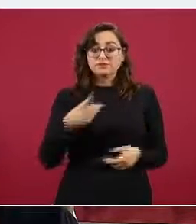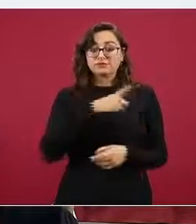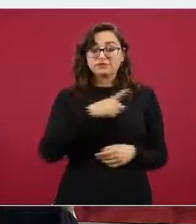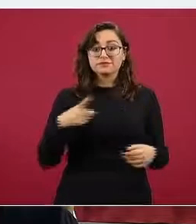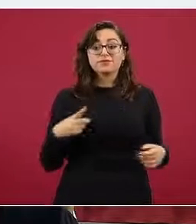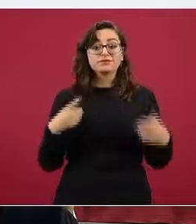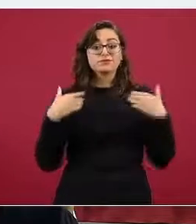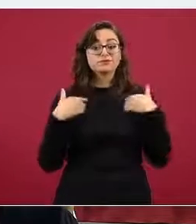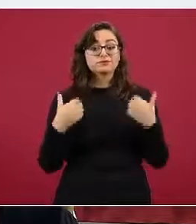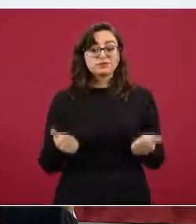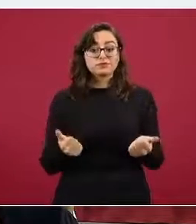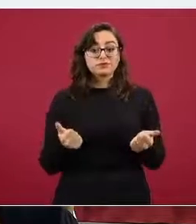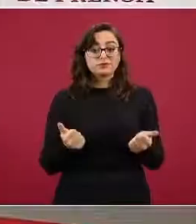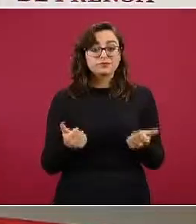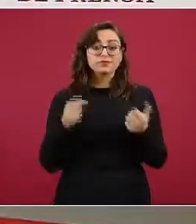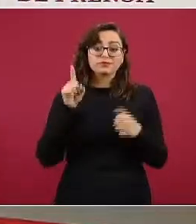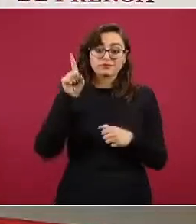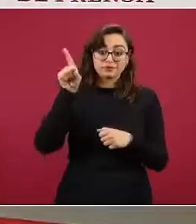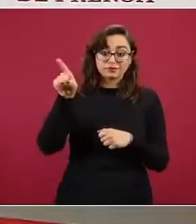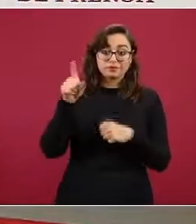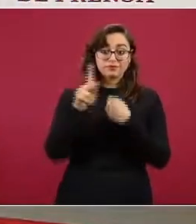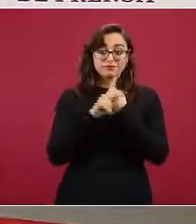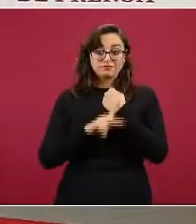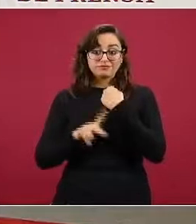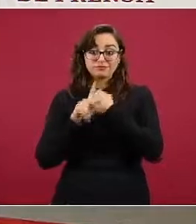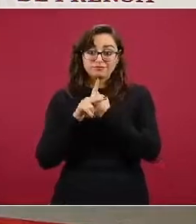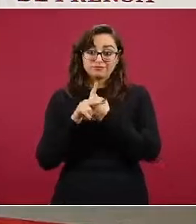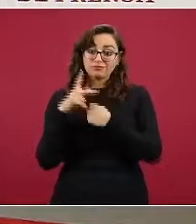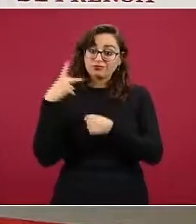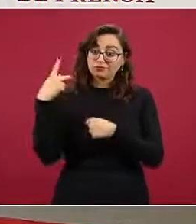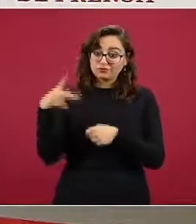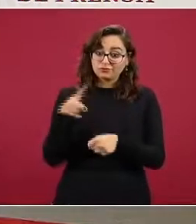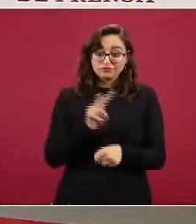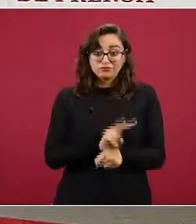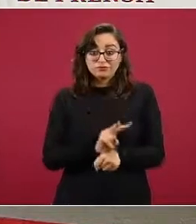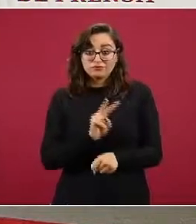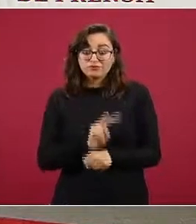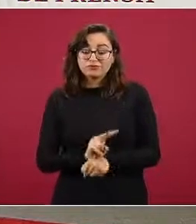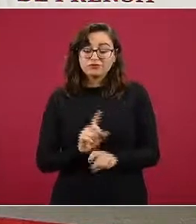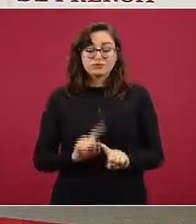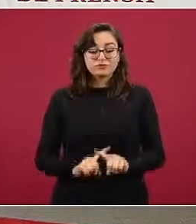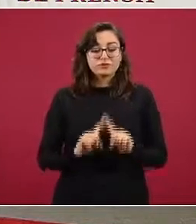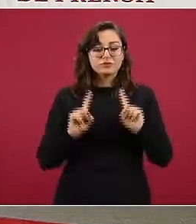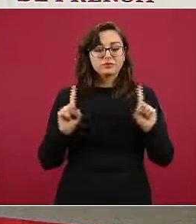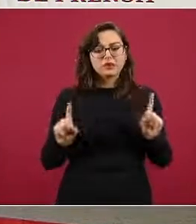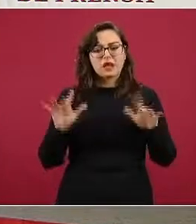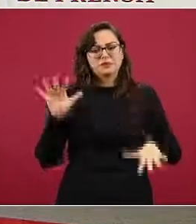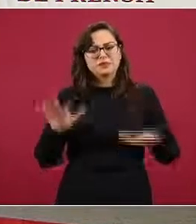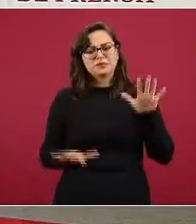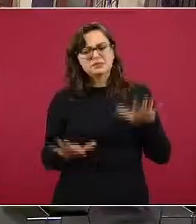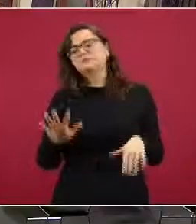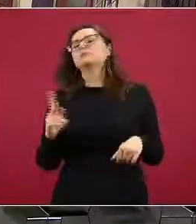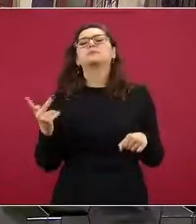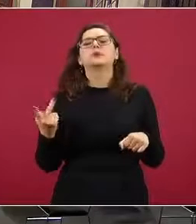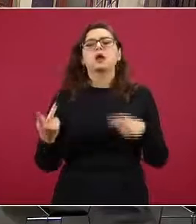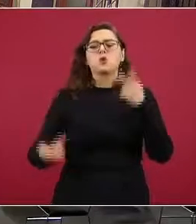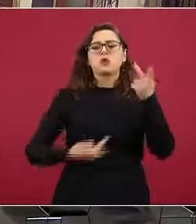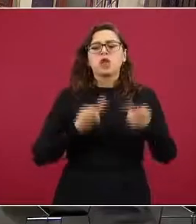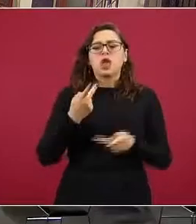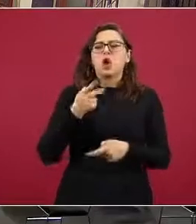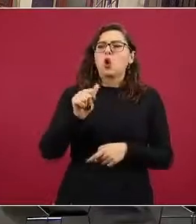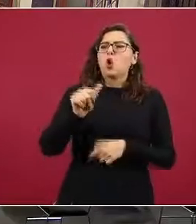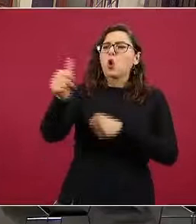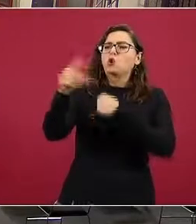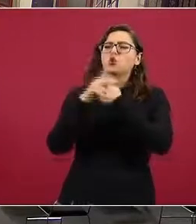la diversidad de capacidades de los sistemas de vigilancia epidemiológica. Por ahí de cuando en cuando nos han preguntado, ¿por qué en tal país